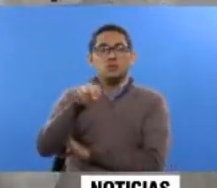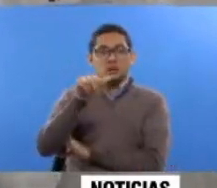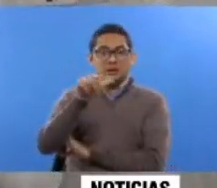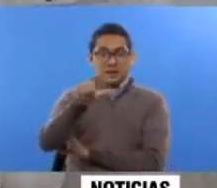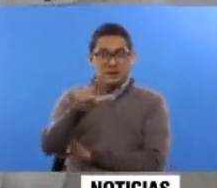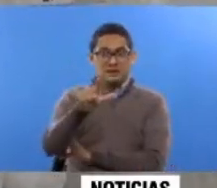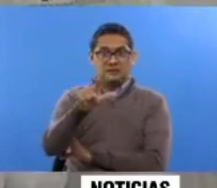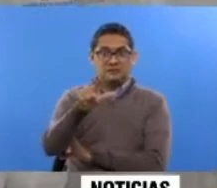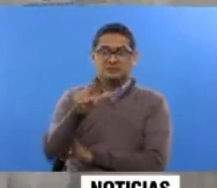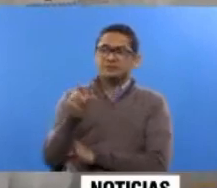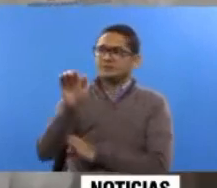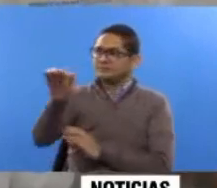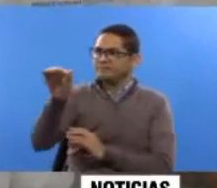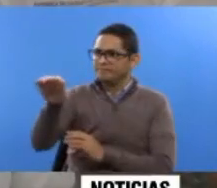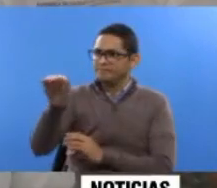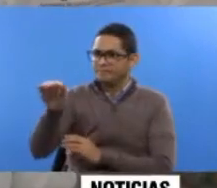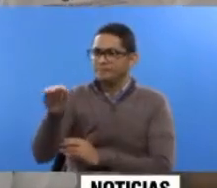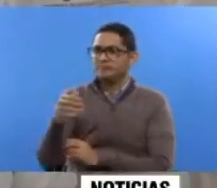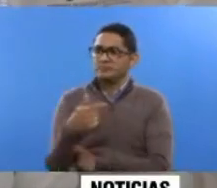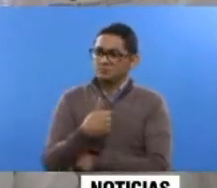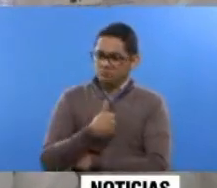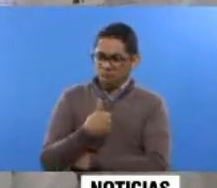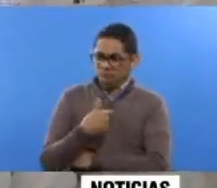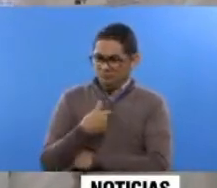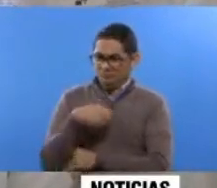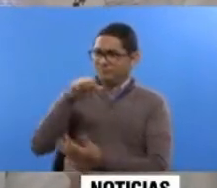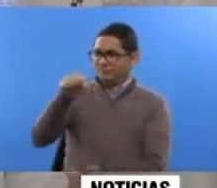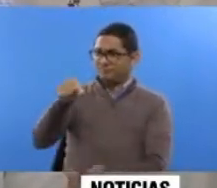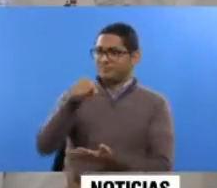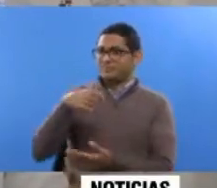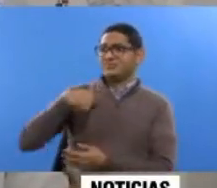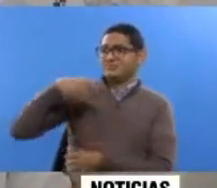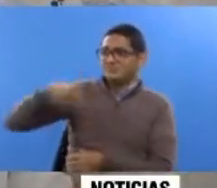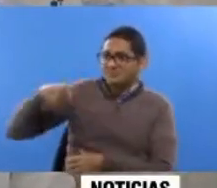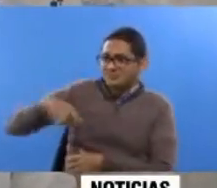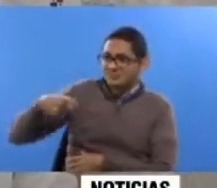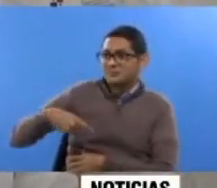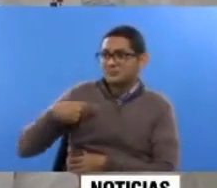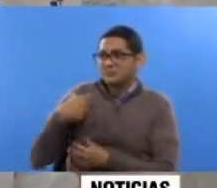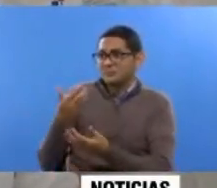lleguen allí y díganle, yo considero que debo estar en ese programa.